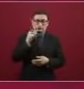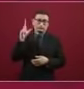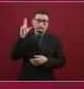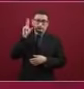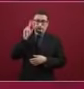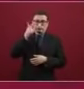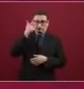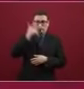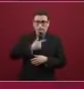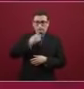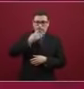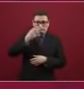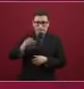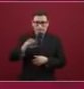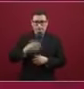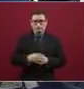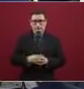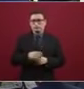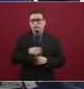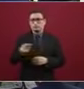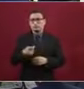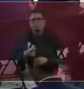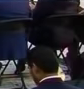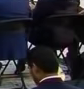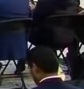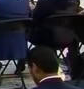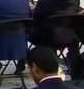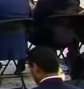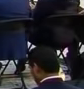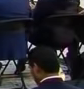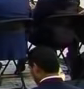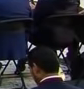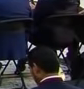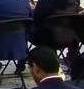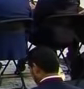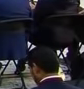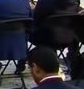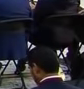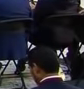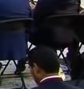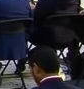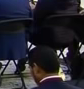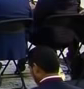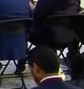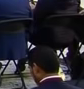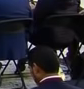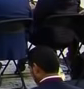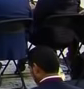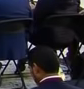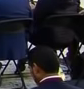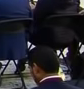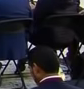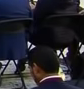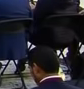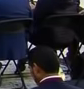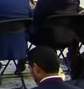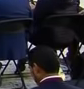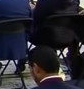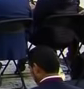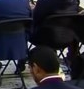noche. Su primera participación en el Gabinete de Seguridad fue ayer a las 6 de la